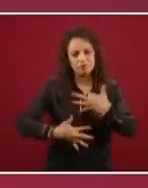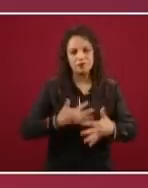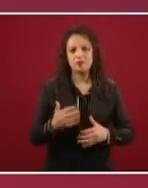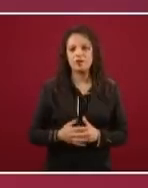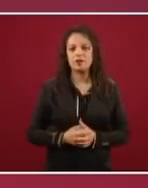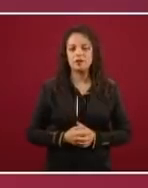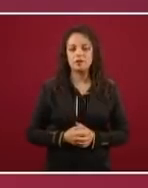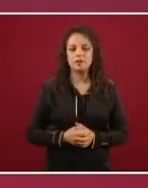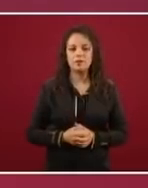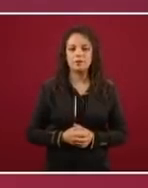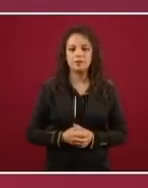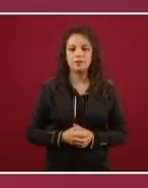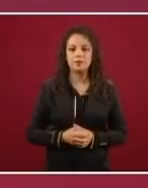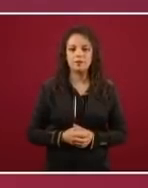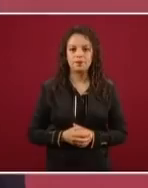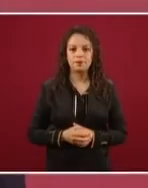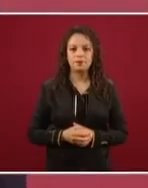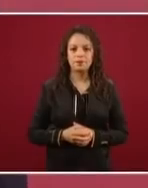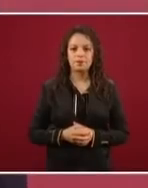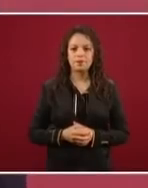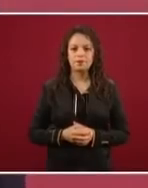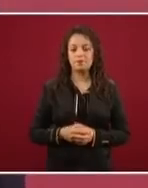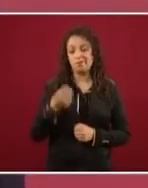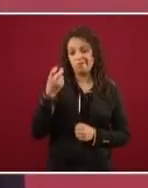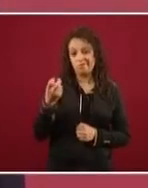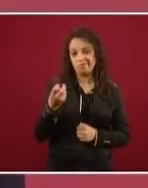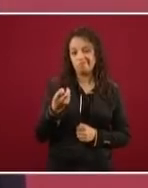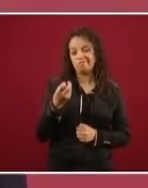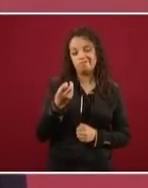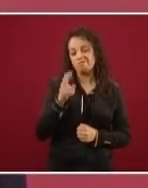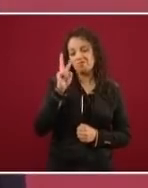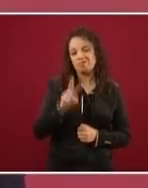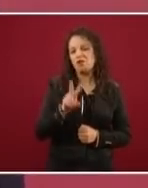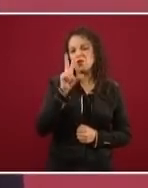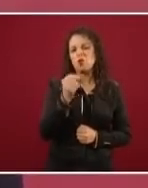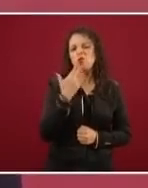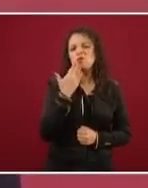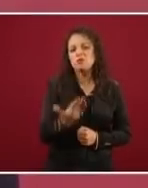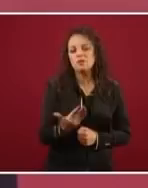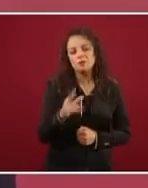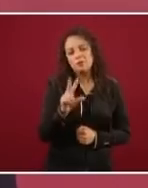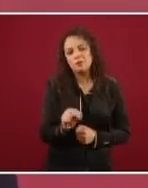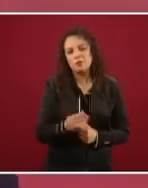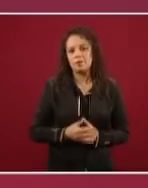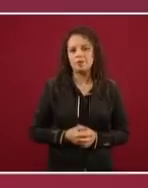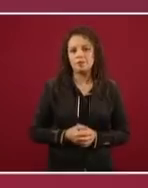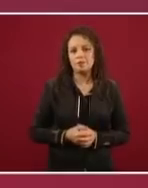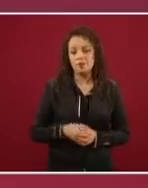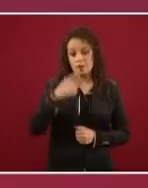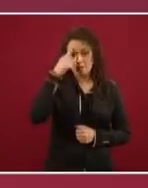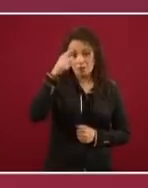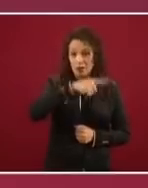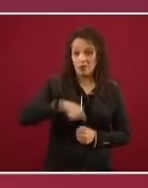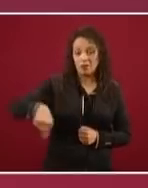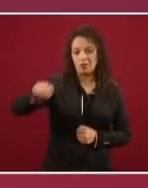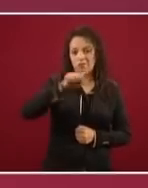porque esto si no conviene a nadie